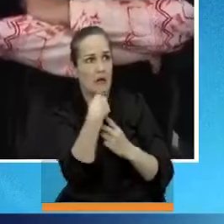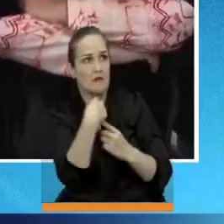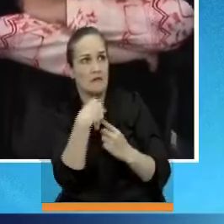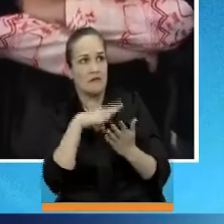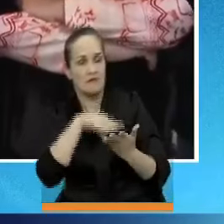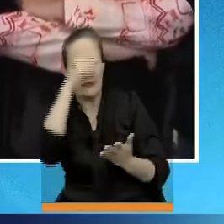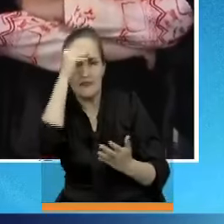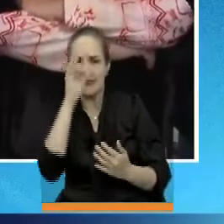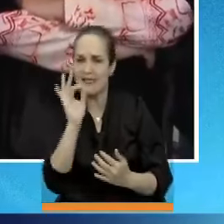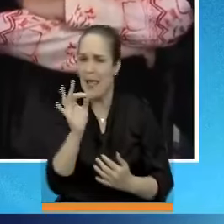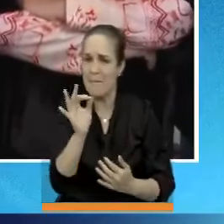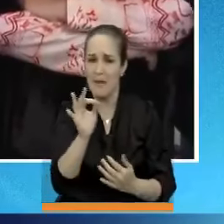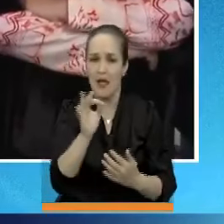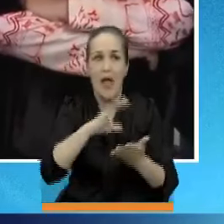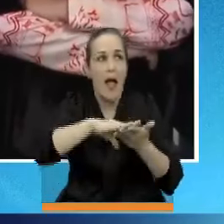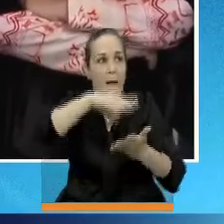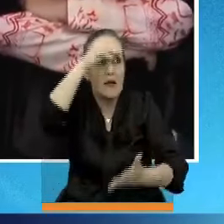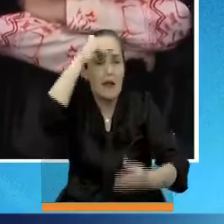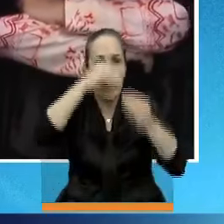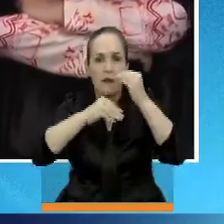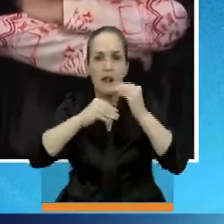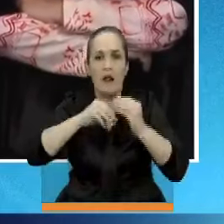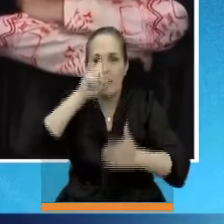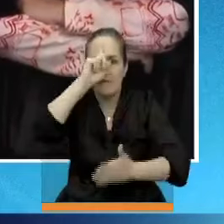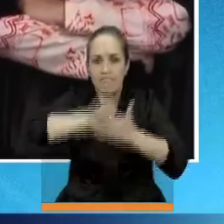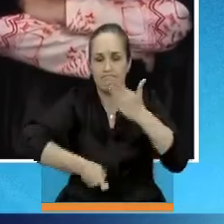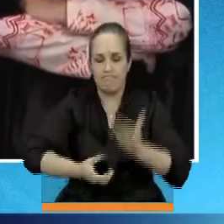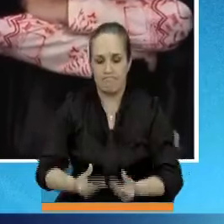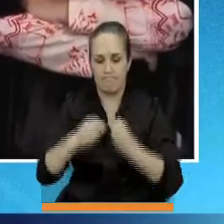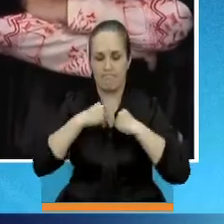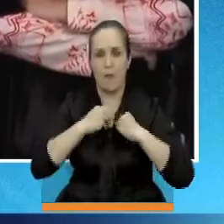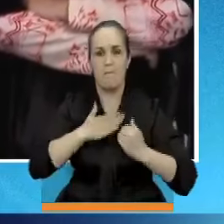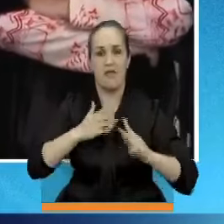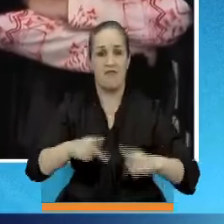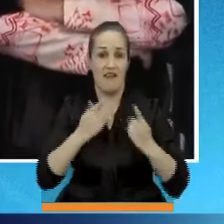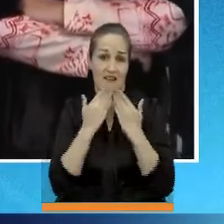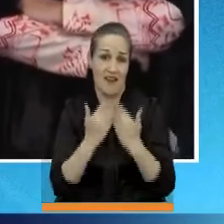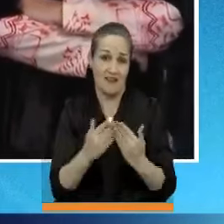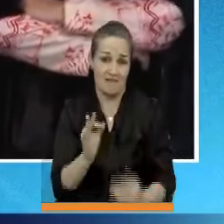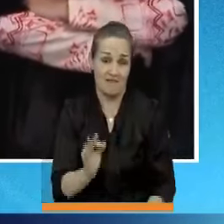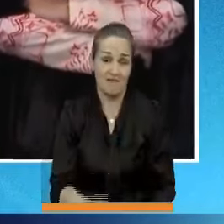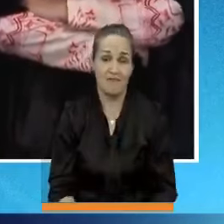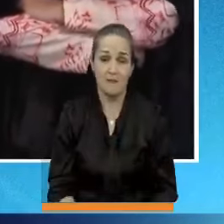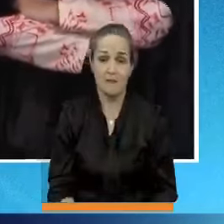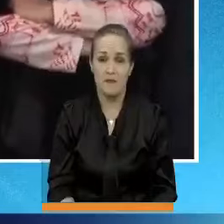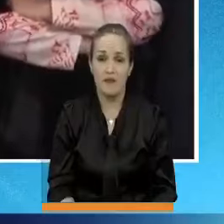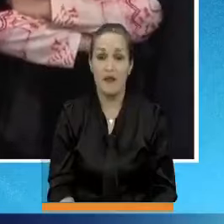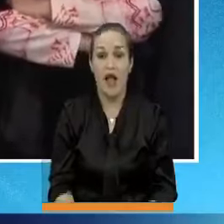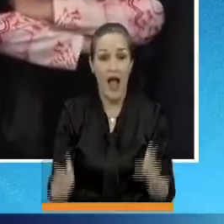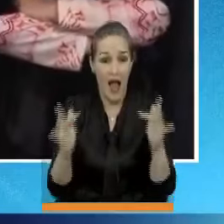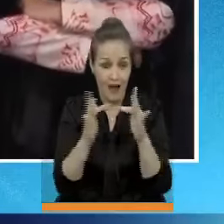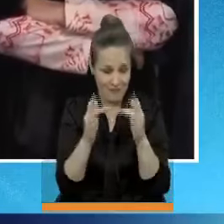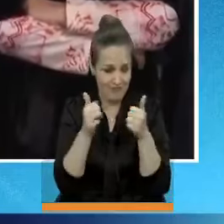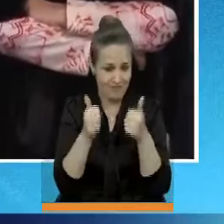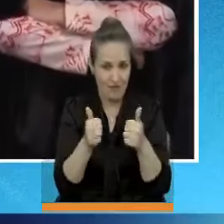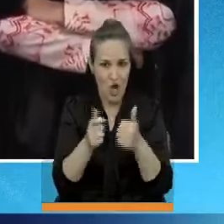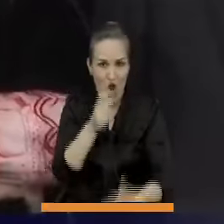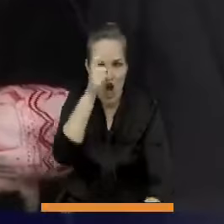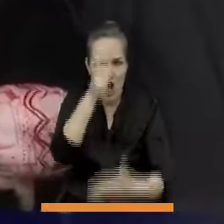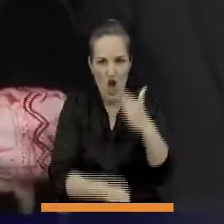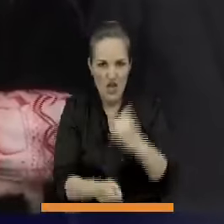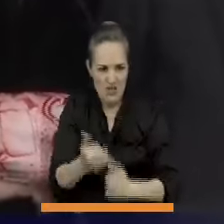de Germán era para mí una lección de vida que hoy agradezco. Como deben ser las correcciones en el proceso